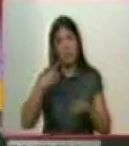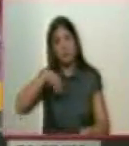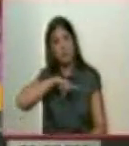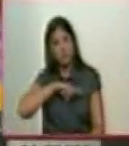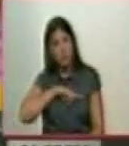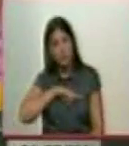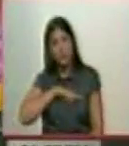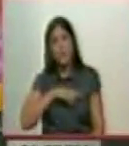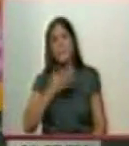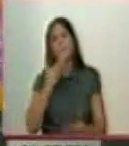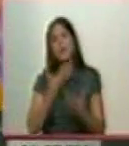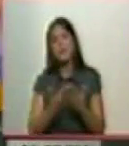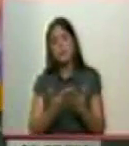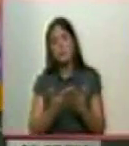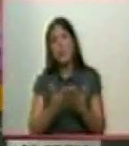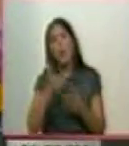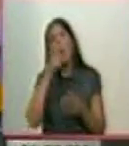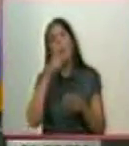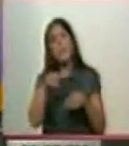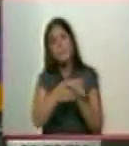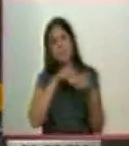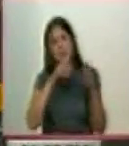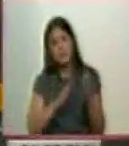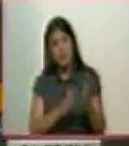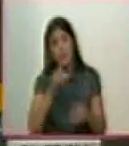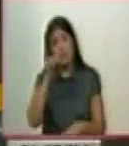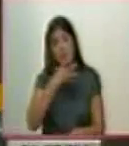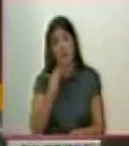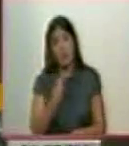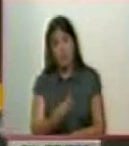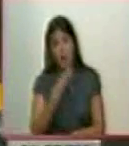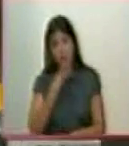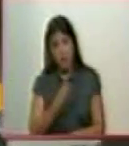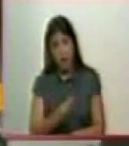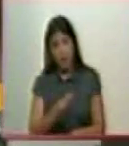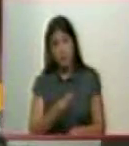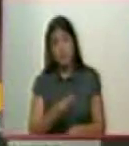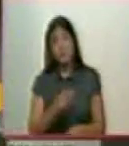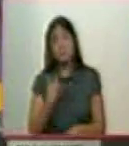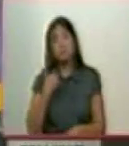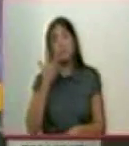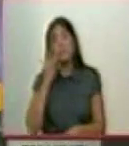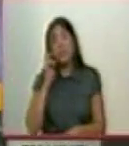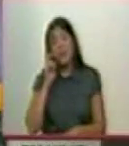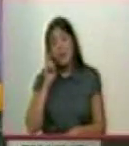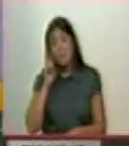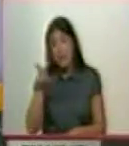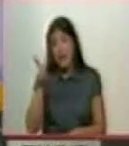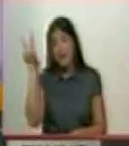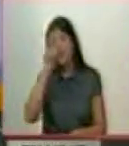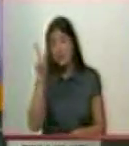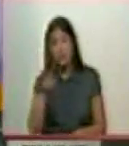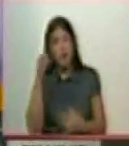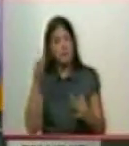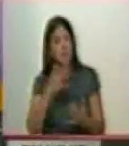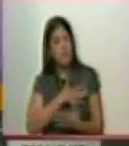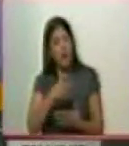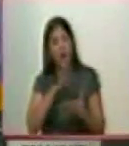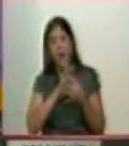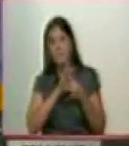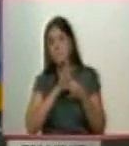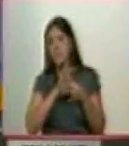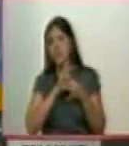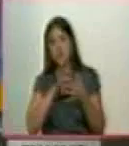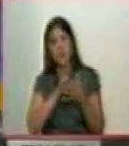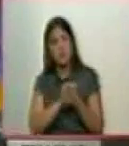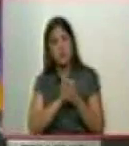hemos pedido al primer ministro Stewart, bueno, que considera a Venezuela siempre como una amiga, como